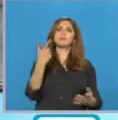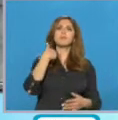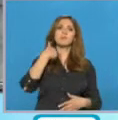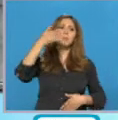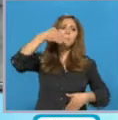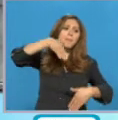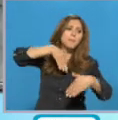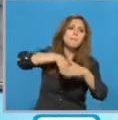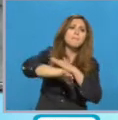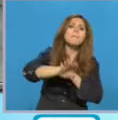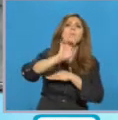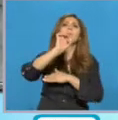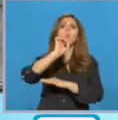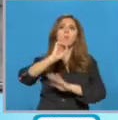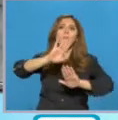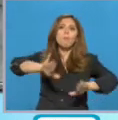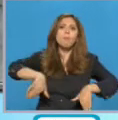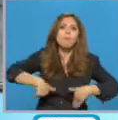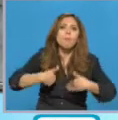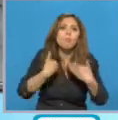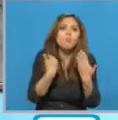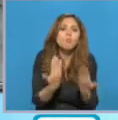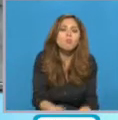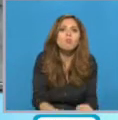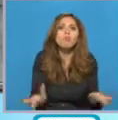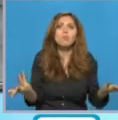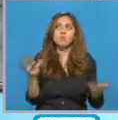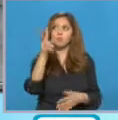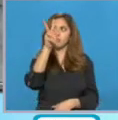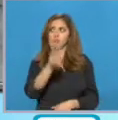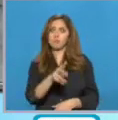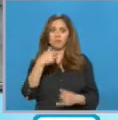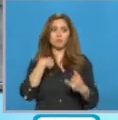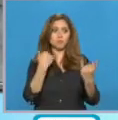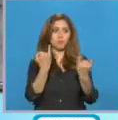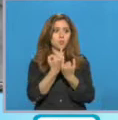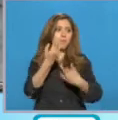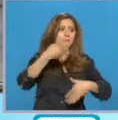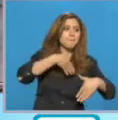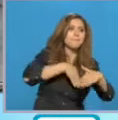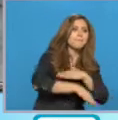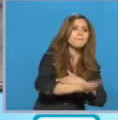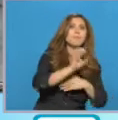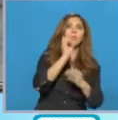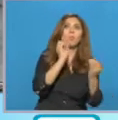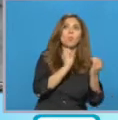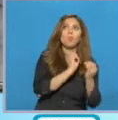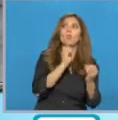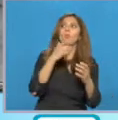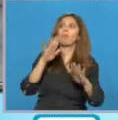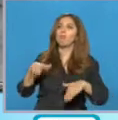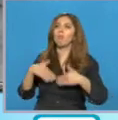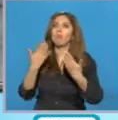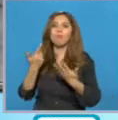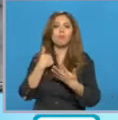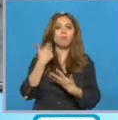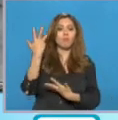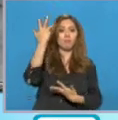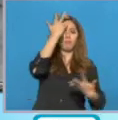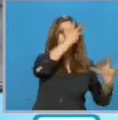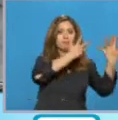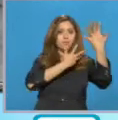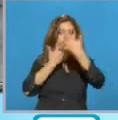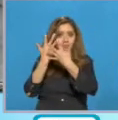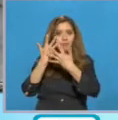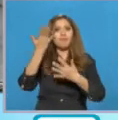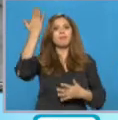entrada o de salida, refiriéndose siempre a, Claro. hijo, les estarán internando, los estarán dando de alta, ¿no? Claro, Porque a toda esta exactamente. sociedad ya en el último